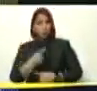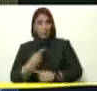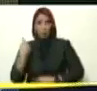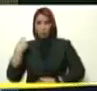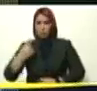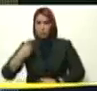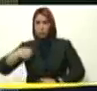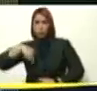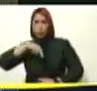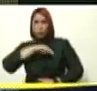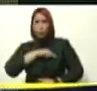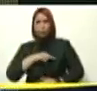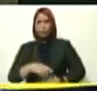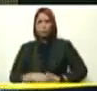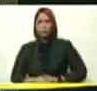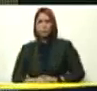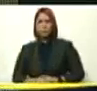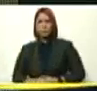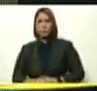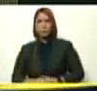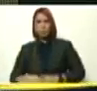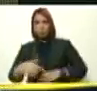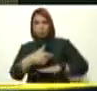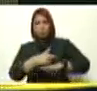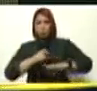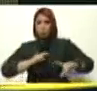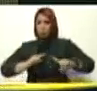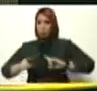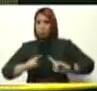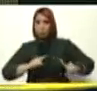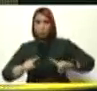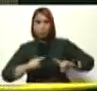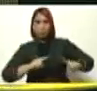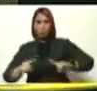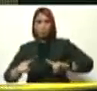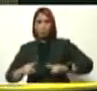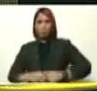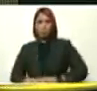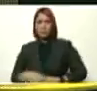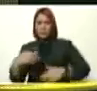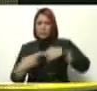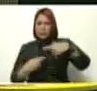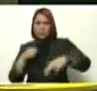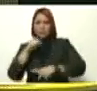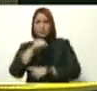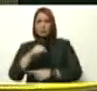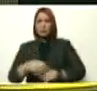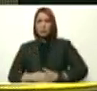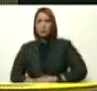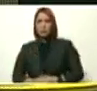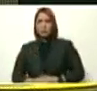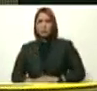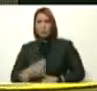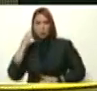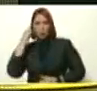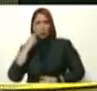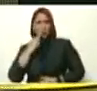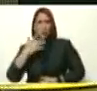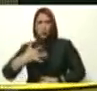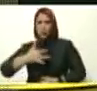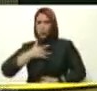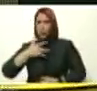nosotros? Los gobernantes, los revolucionarios, los bolivarianos,